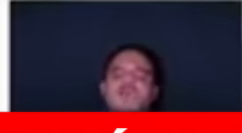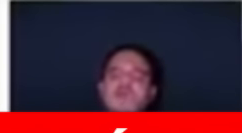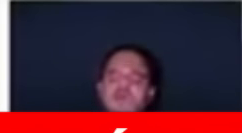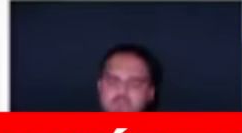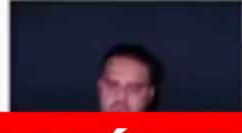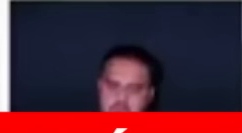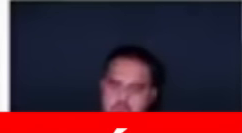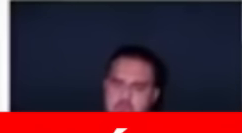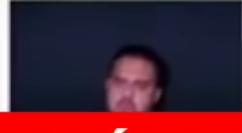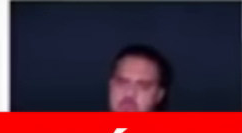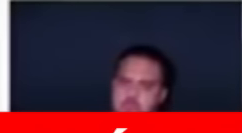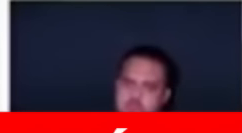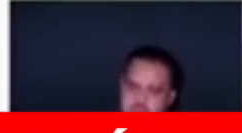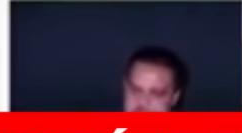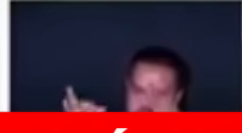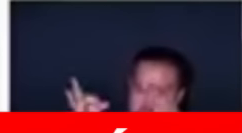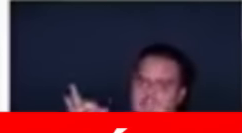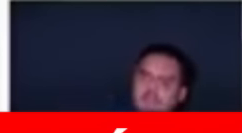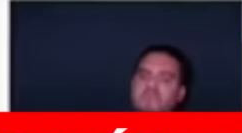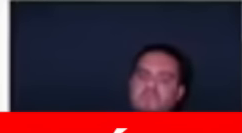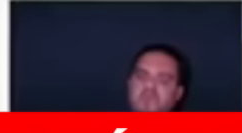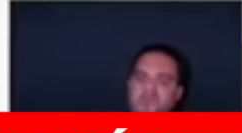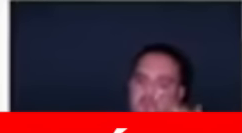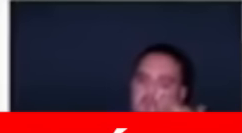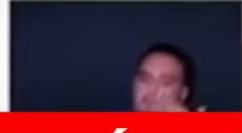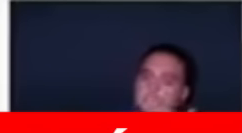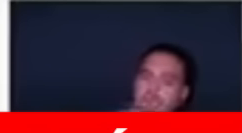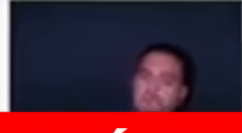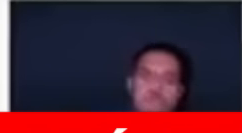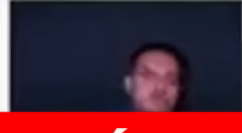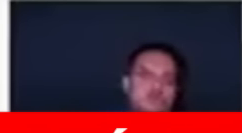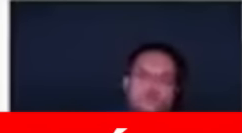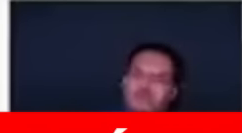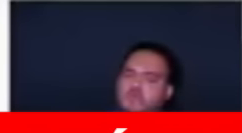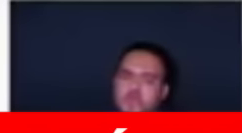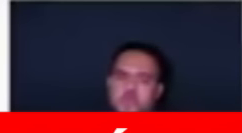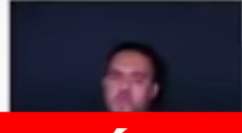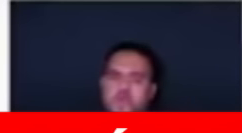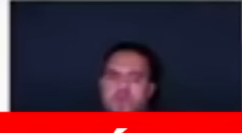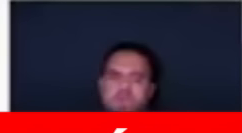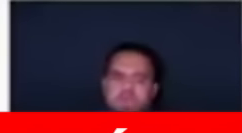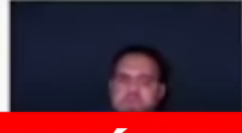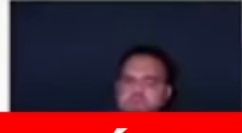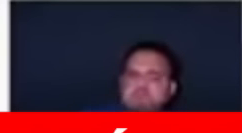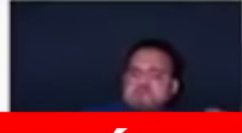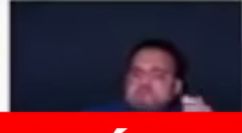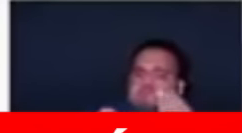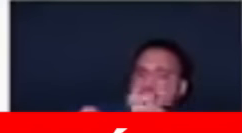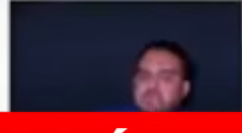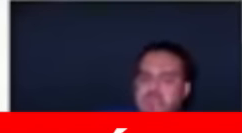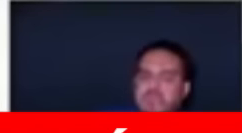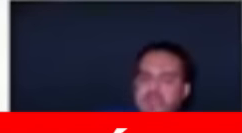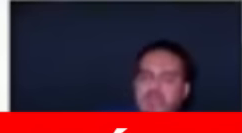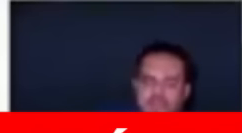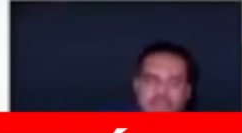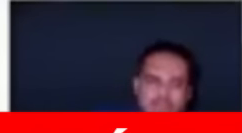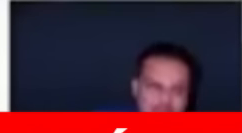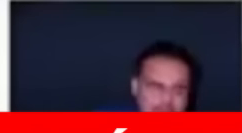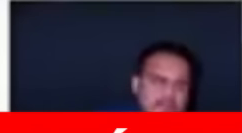gobernantes que cumplan con su deber, no gobernantes que entreguen a las familias en las manos